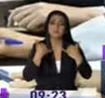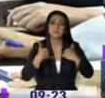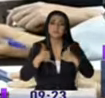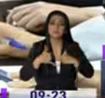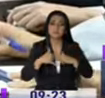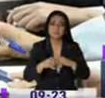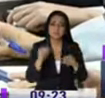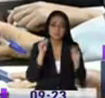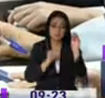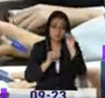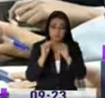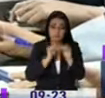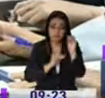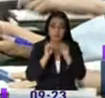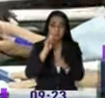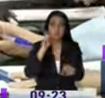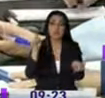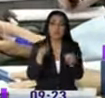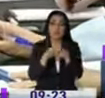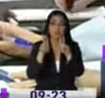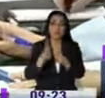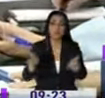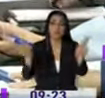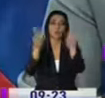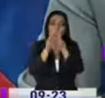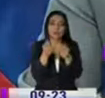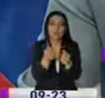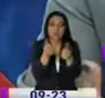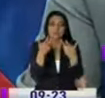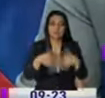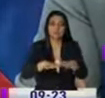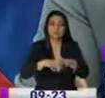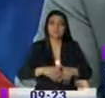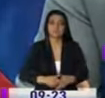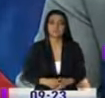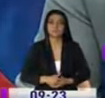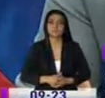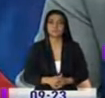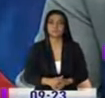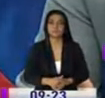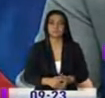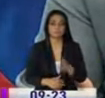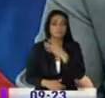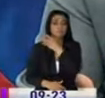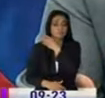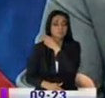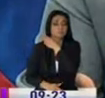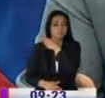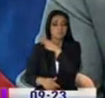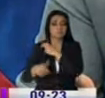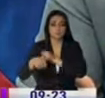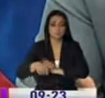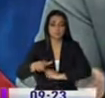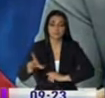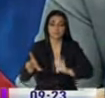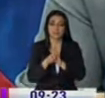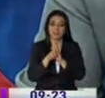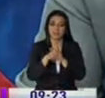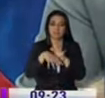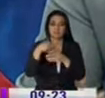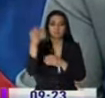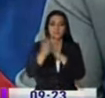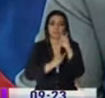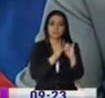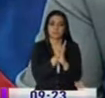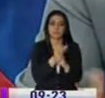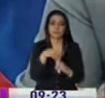estarían afinando el acuerdo con las Naciones Unidas. Evidentemente que esto es una prioridad de nuestra política exterior. El